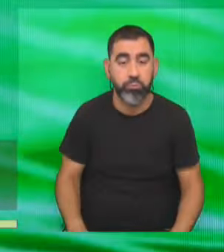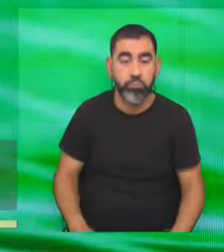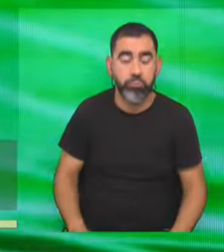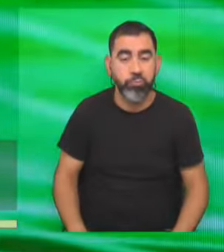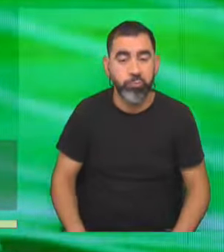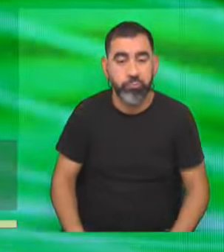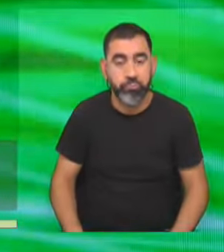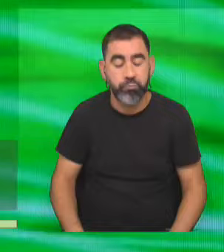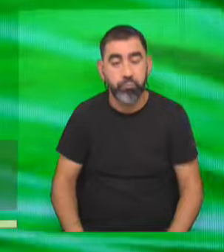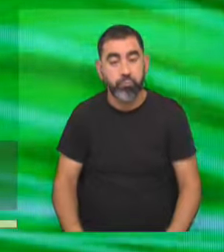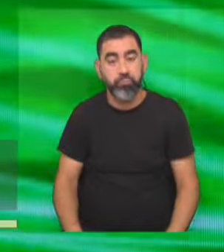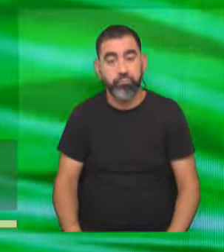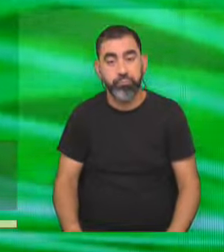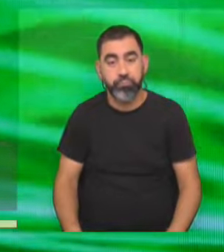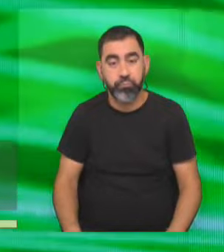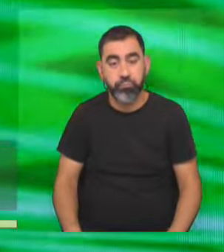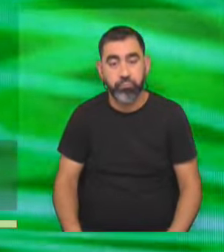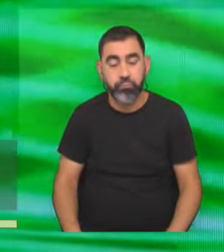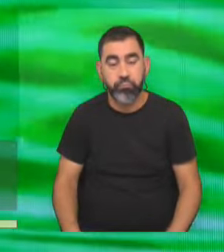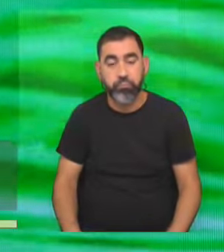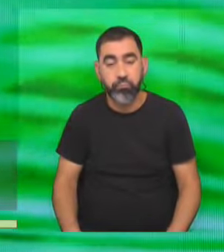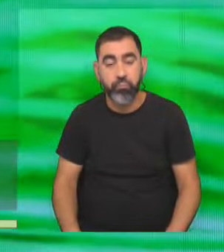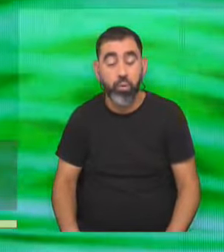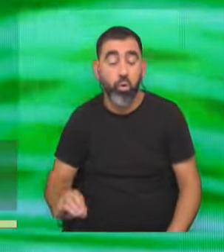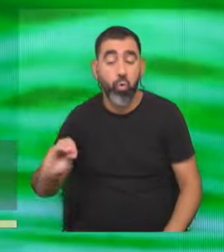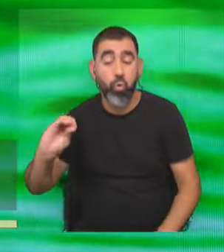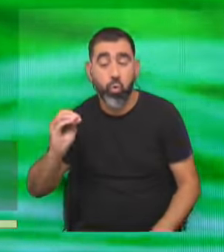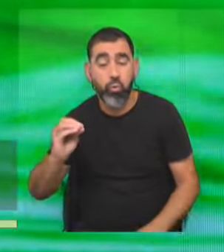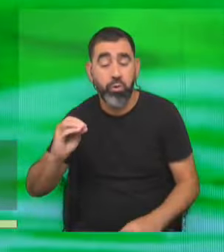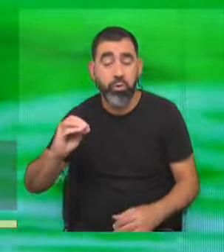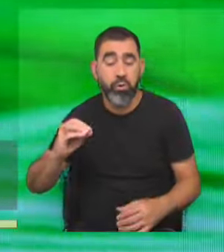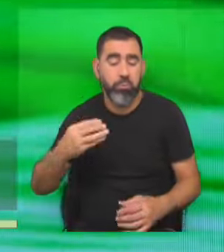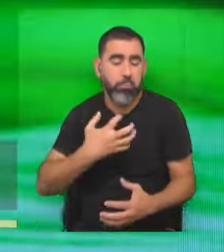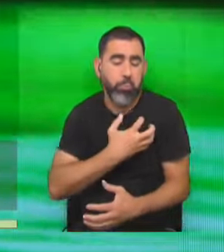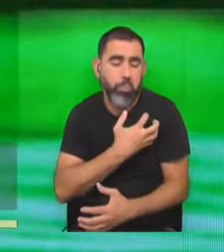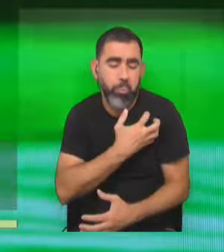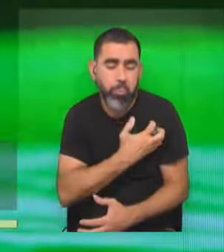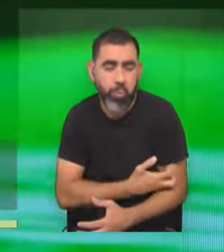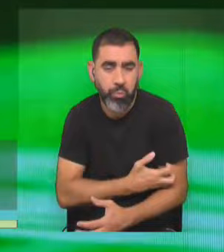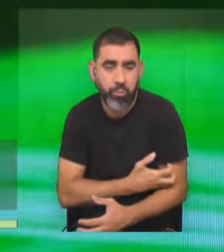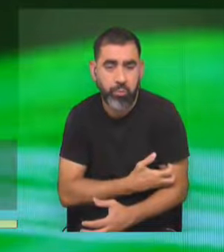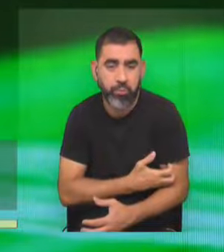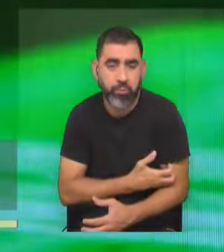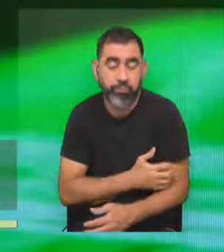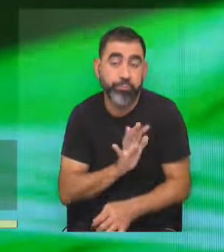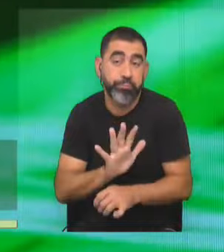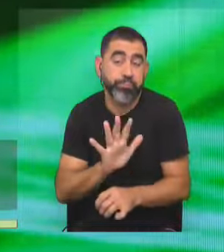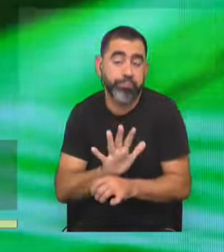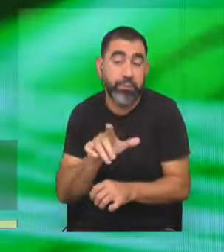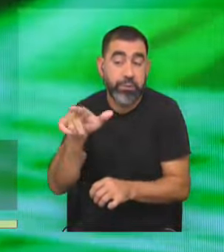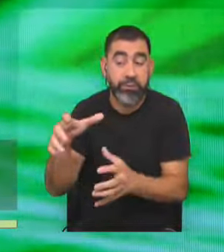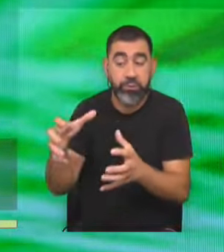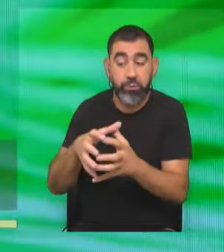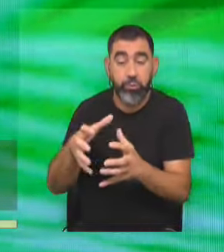el crimen organizado o sea estamos hablando básicamente de jóvenes en situación de extrema pobreza que encuentran crimen en el crimen